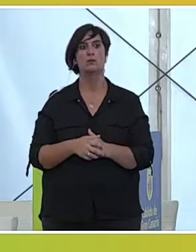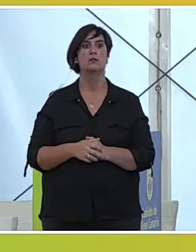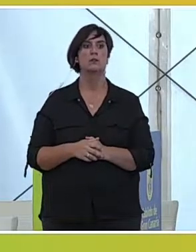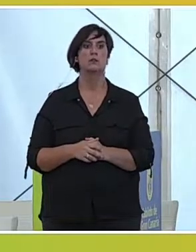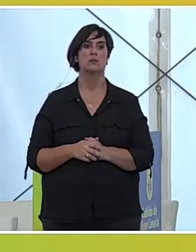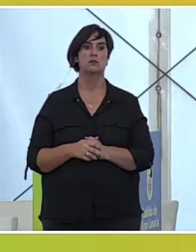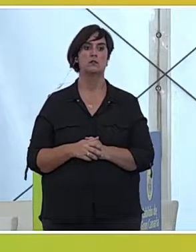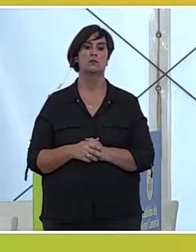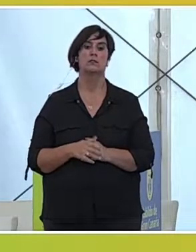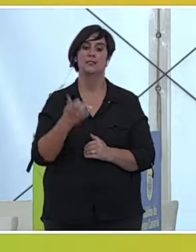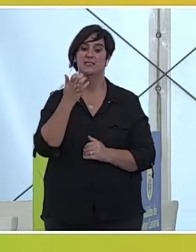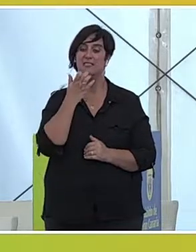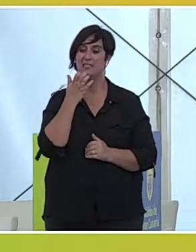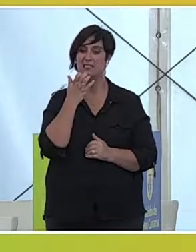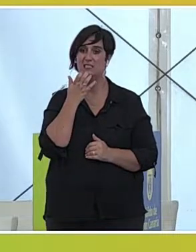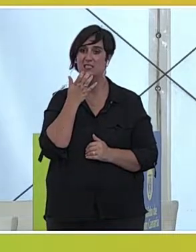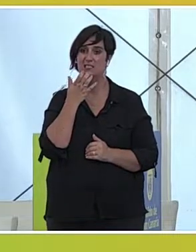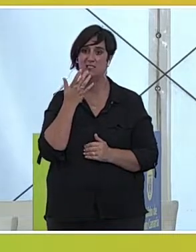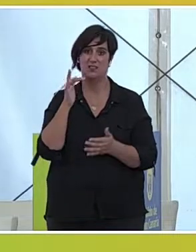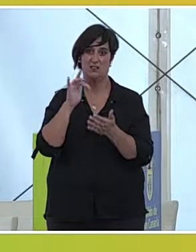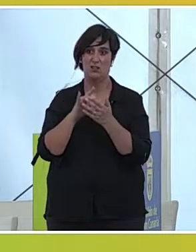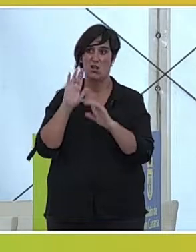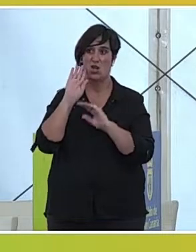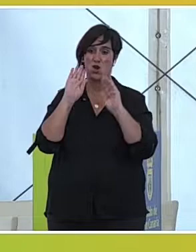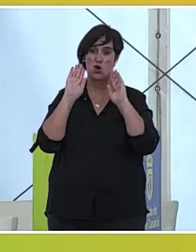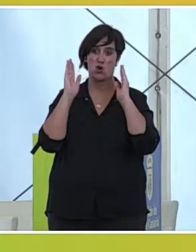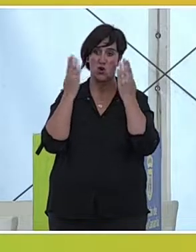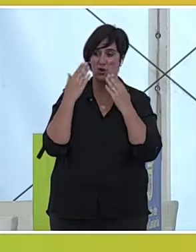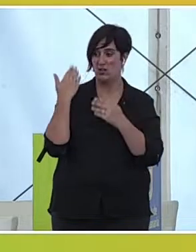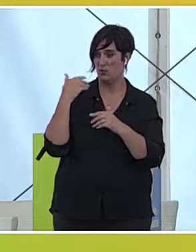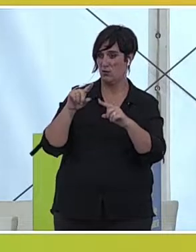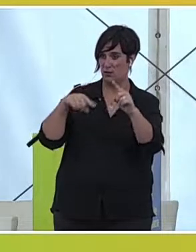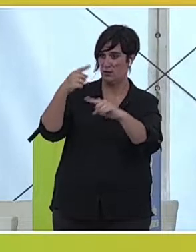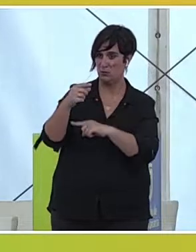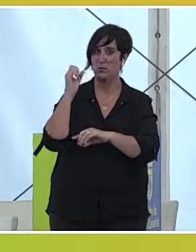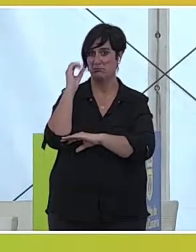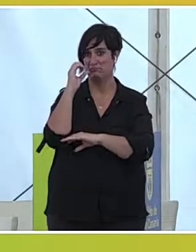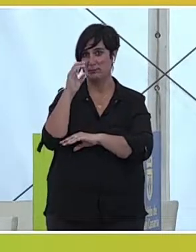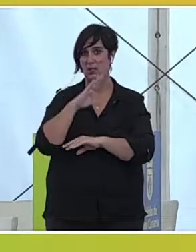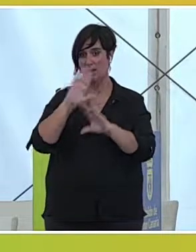retrasado, si hubiéramos tenido este congreso un par de días después, pues se lo habría podido